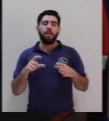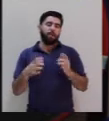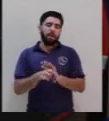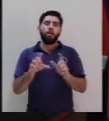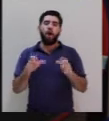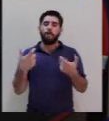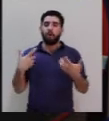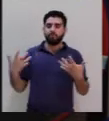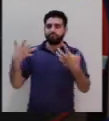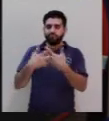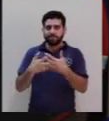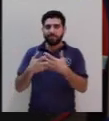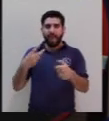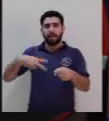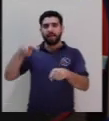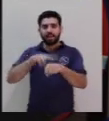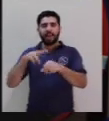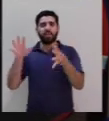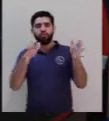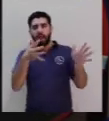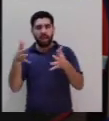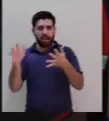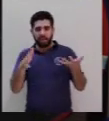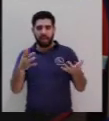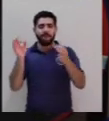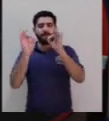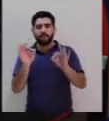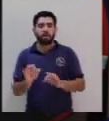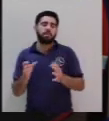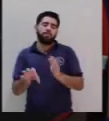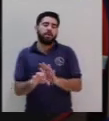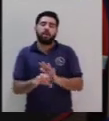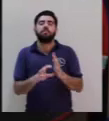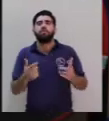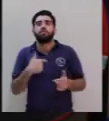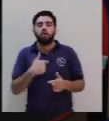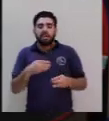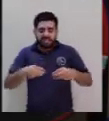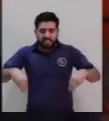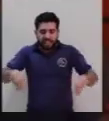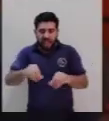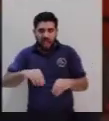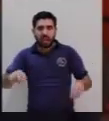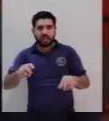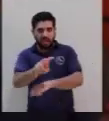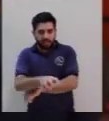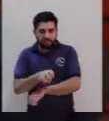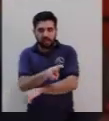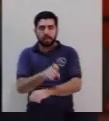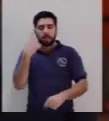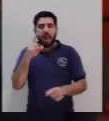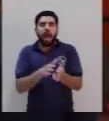tierra, podemos aprovechar los recursos sin hacerle daño a la tierra, que es un tema actual y que es un tema que tampoco podemos olvidar. Achiqueti